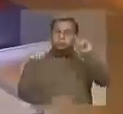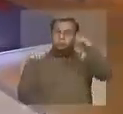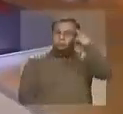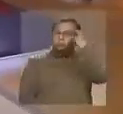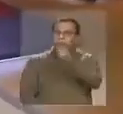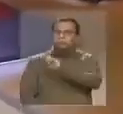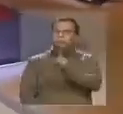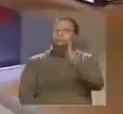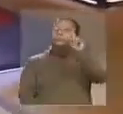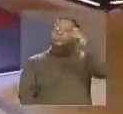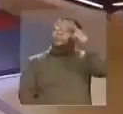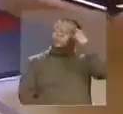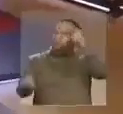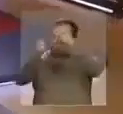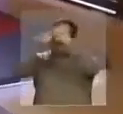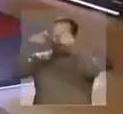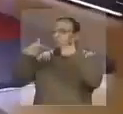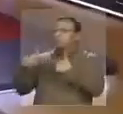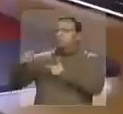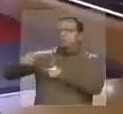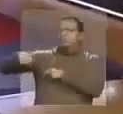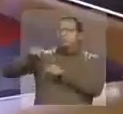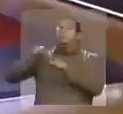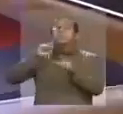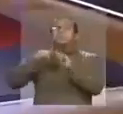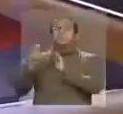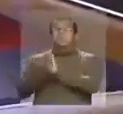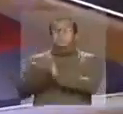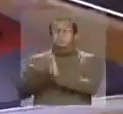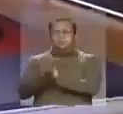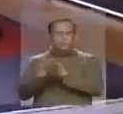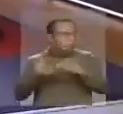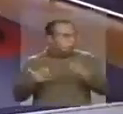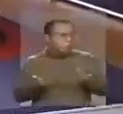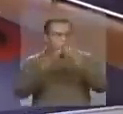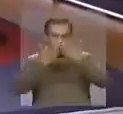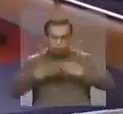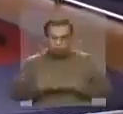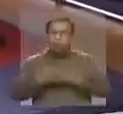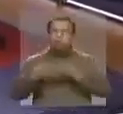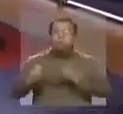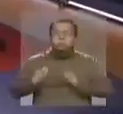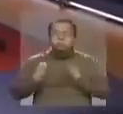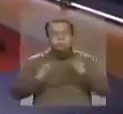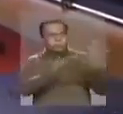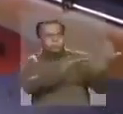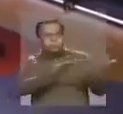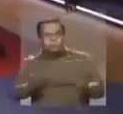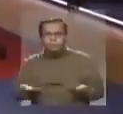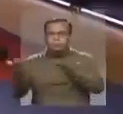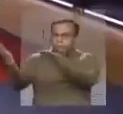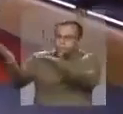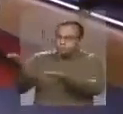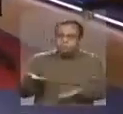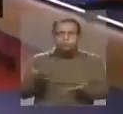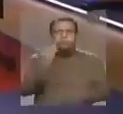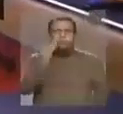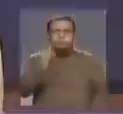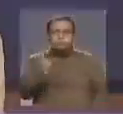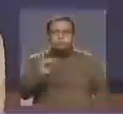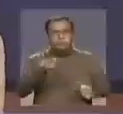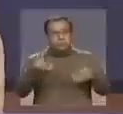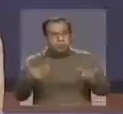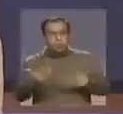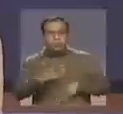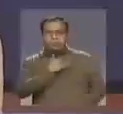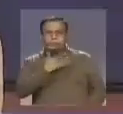es una responsabilidad de Estado que parte incluso de la educación, cómo los funcionarios reciben a las mujeres en sus entidades, cómo las